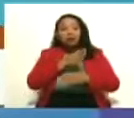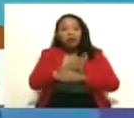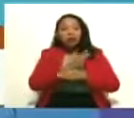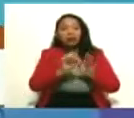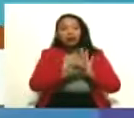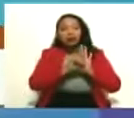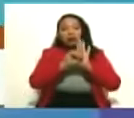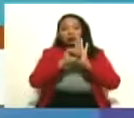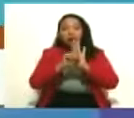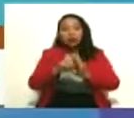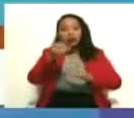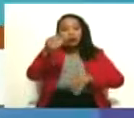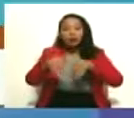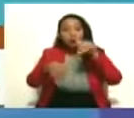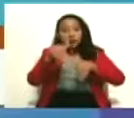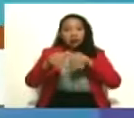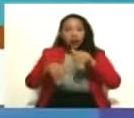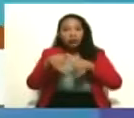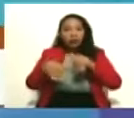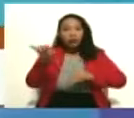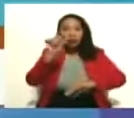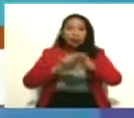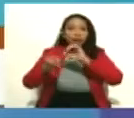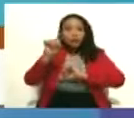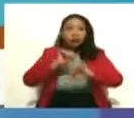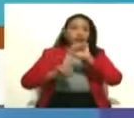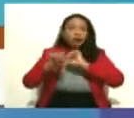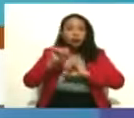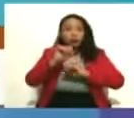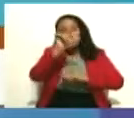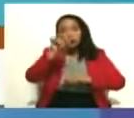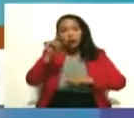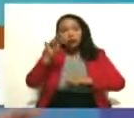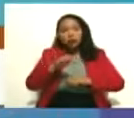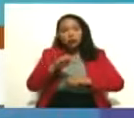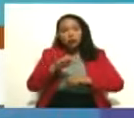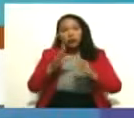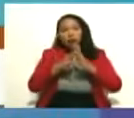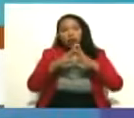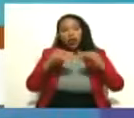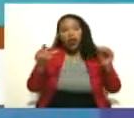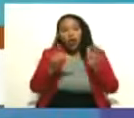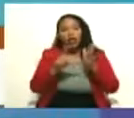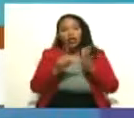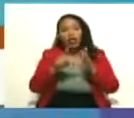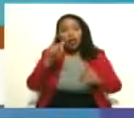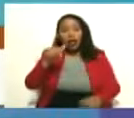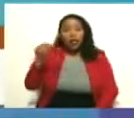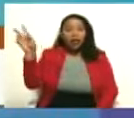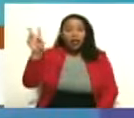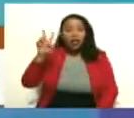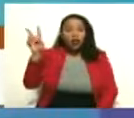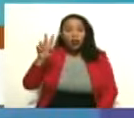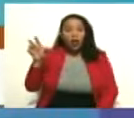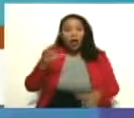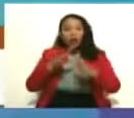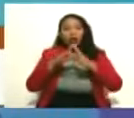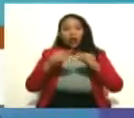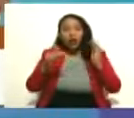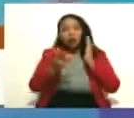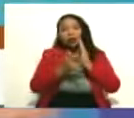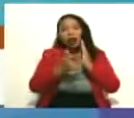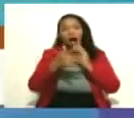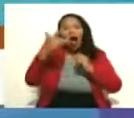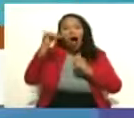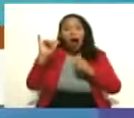simbólica en la votación en la defensa del Esequibo. Es decir, en todos los liceos de nuestro país, en todas las escuelas técnicas,